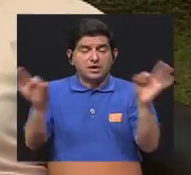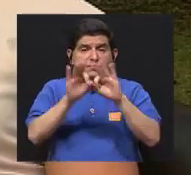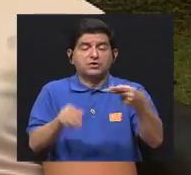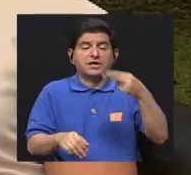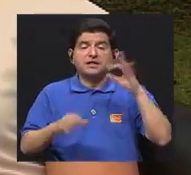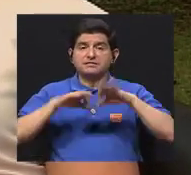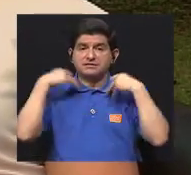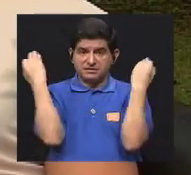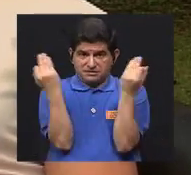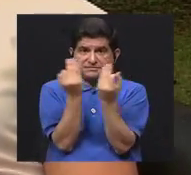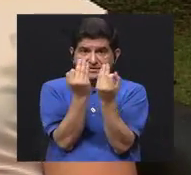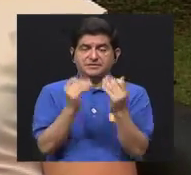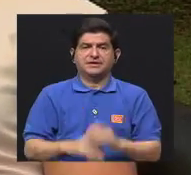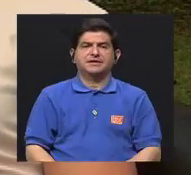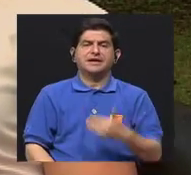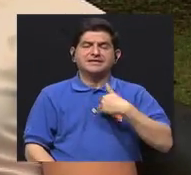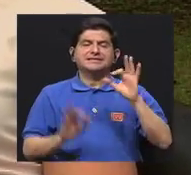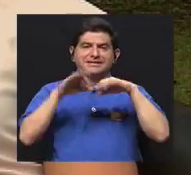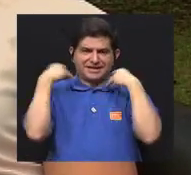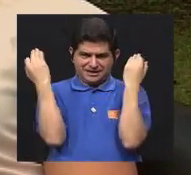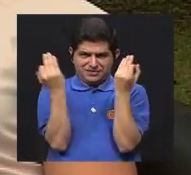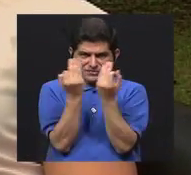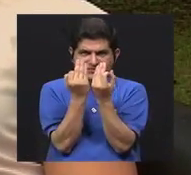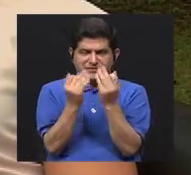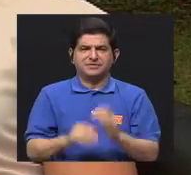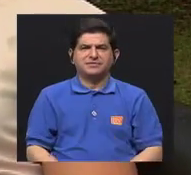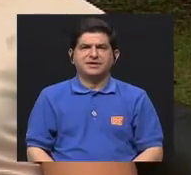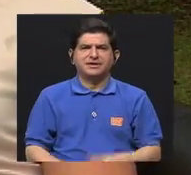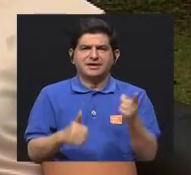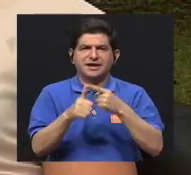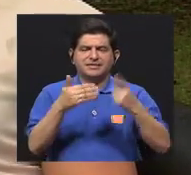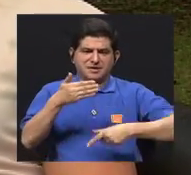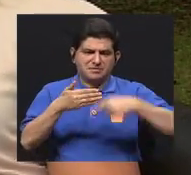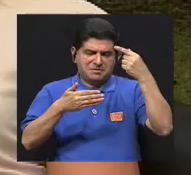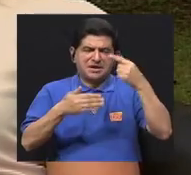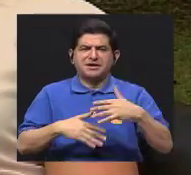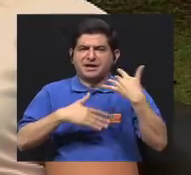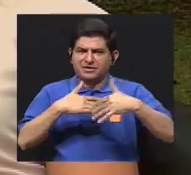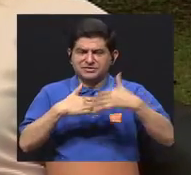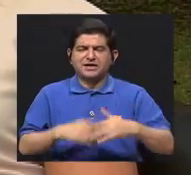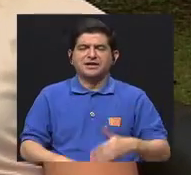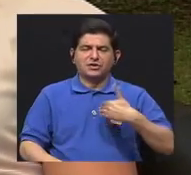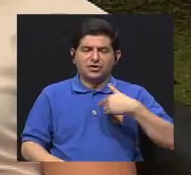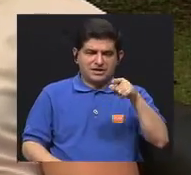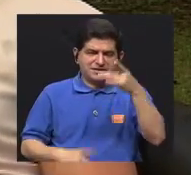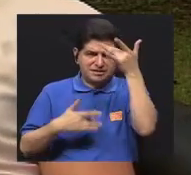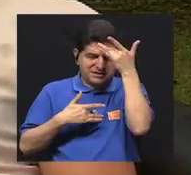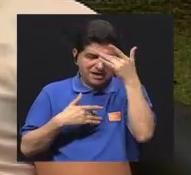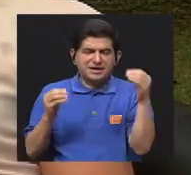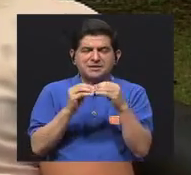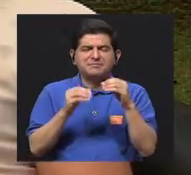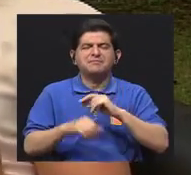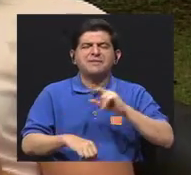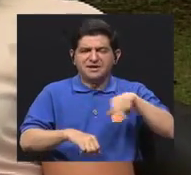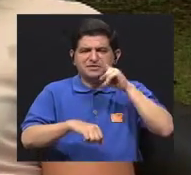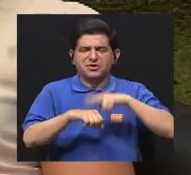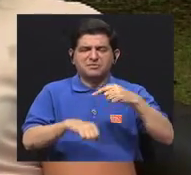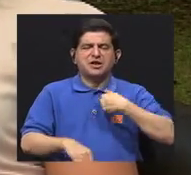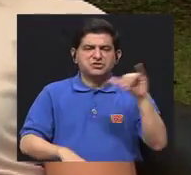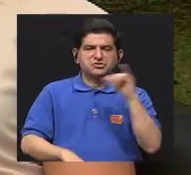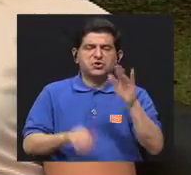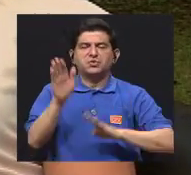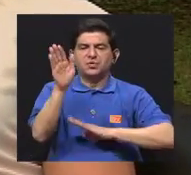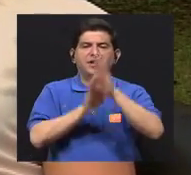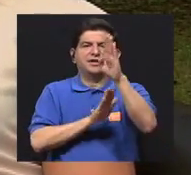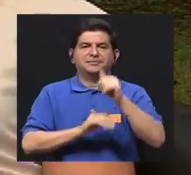la historia familiar acá. Si tengo familiares de primer grado de consanguinidad con glaucoma, es mucho más probable que yo también lo